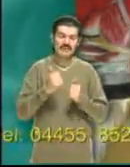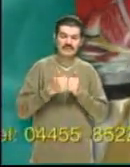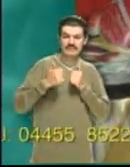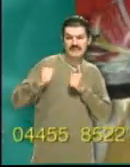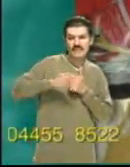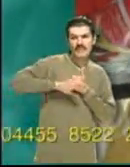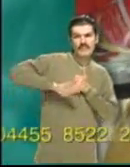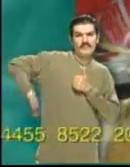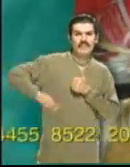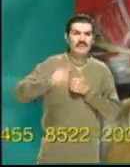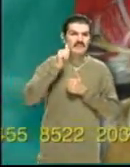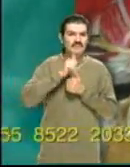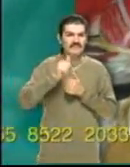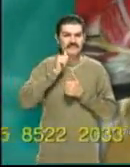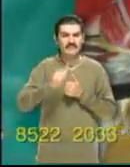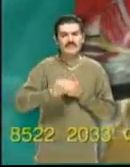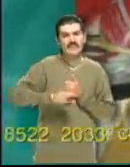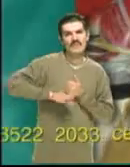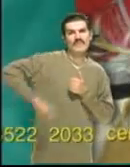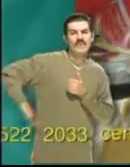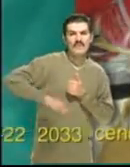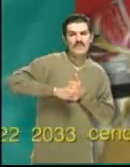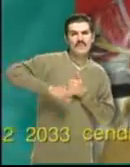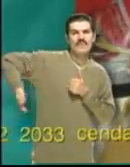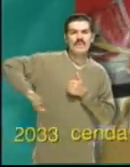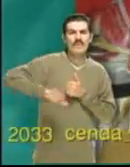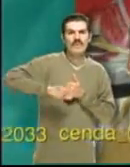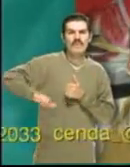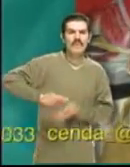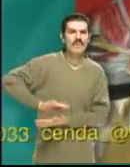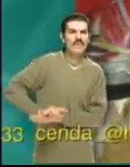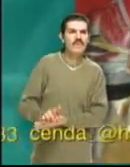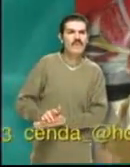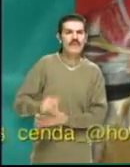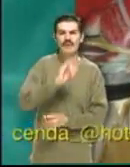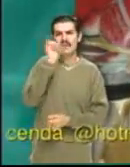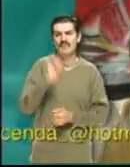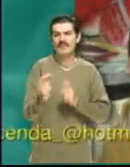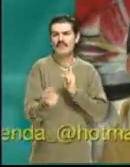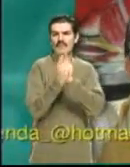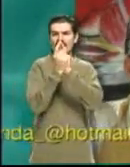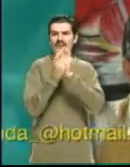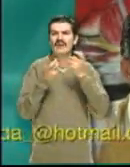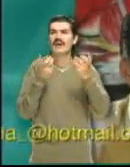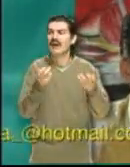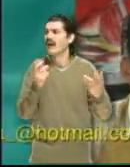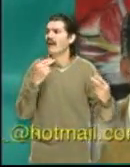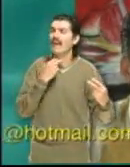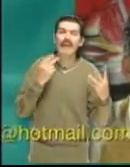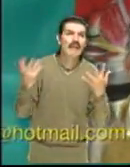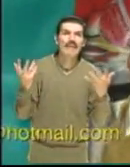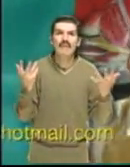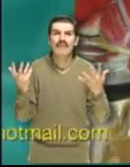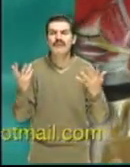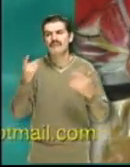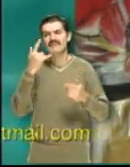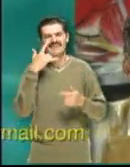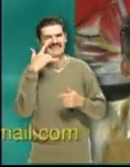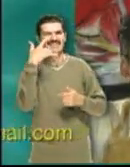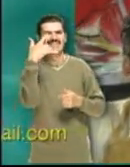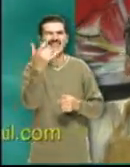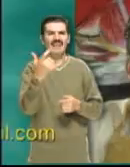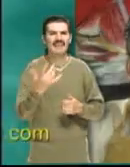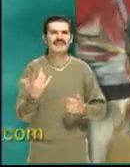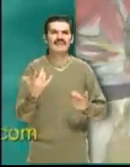más marginado de esta población vulnerable. Ajá. Y pues nunca te encuentras a nadie en la calle, ¿no? Es